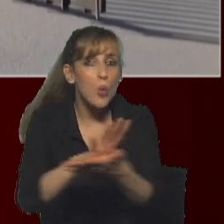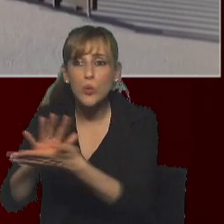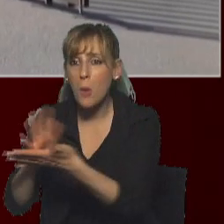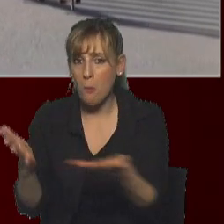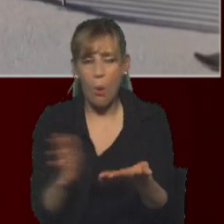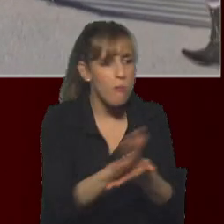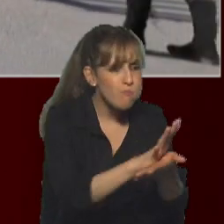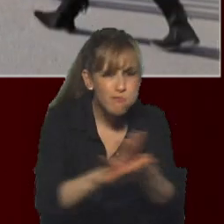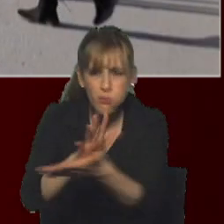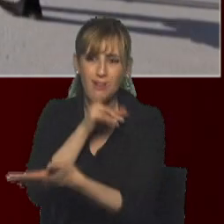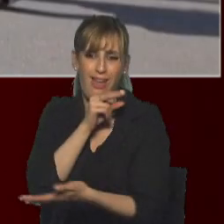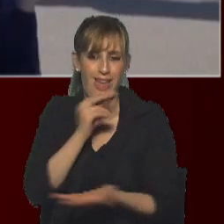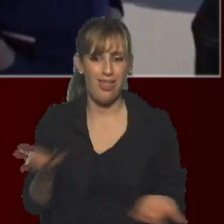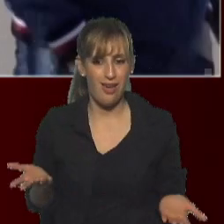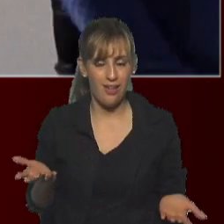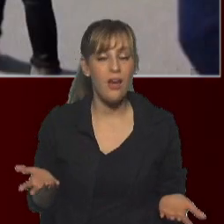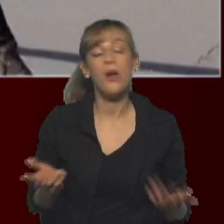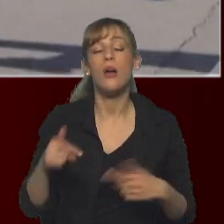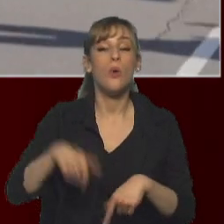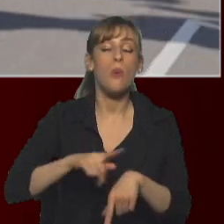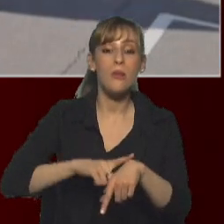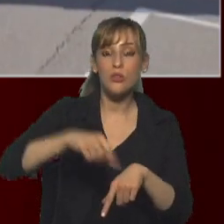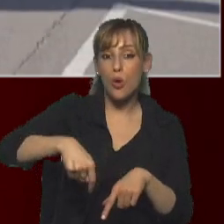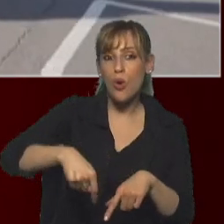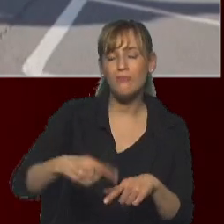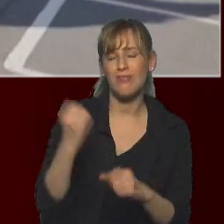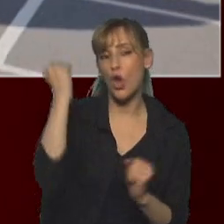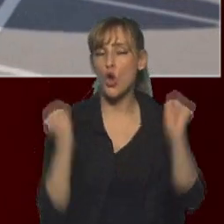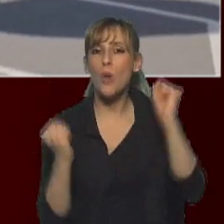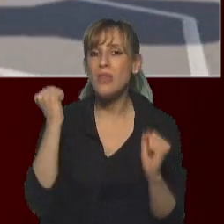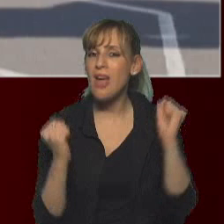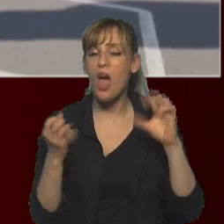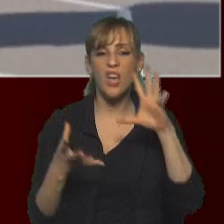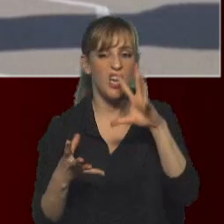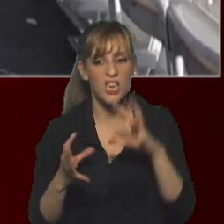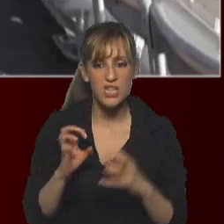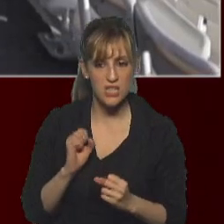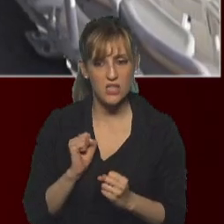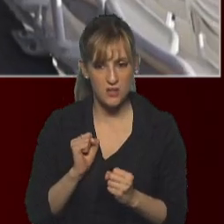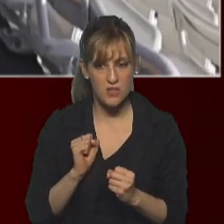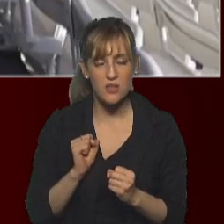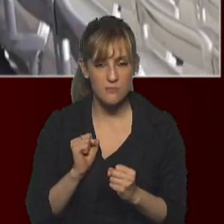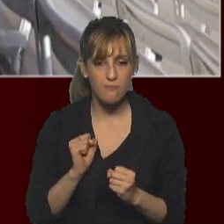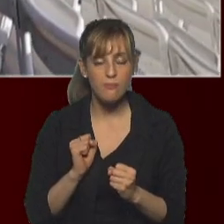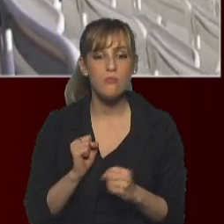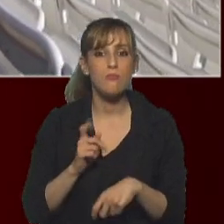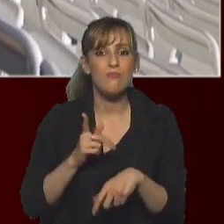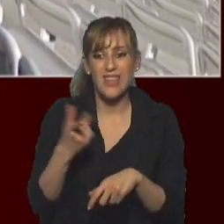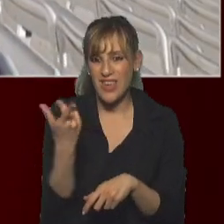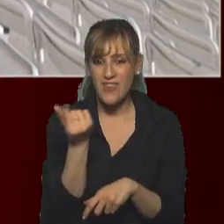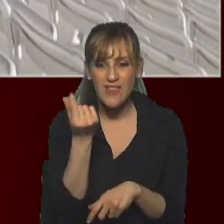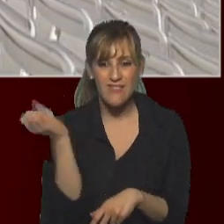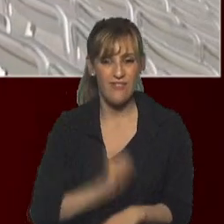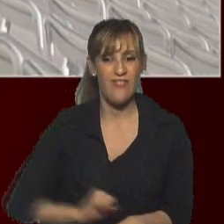está además pasando por un shock que tiene que ver con una crisis económica importante, la que estamos viviendo todos, con una inflación,